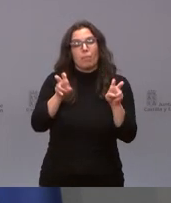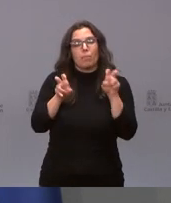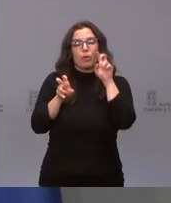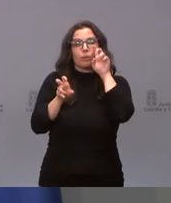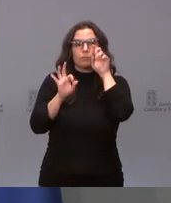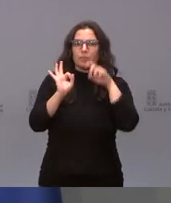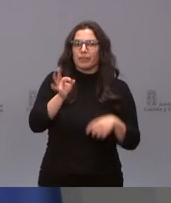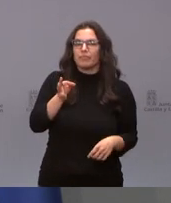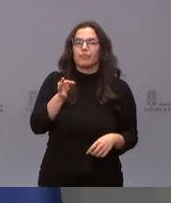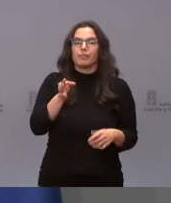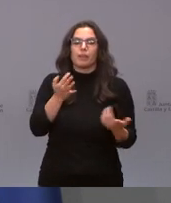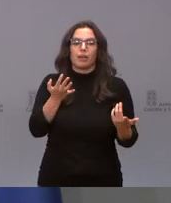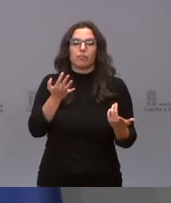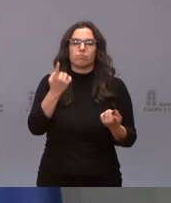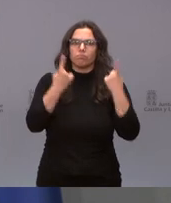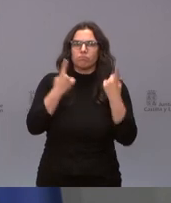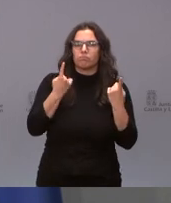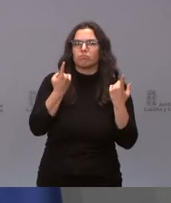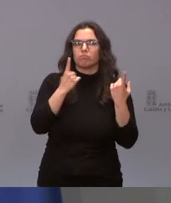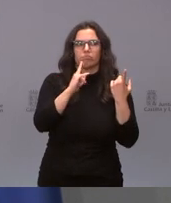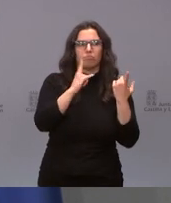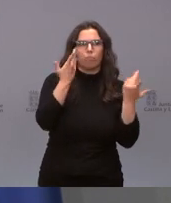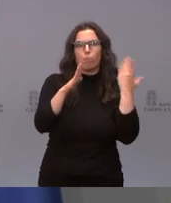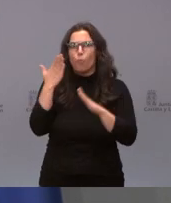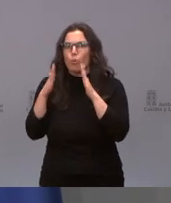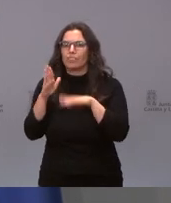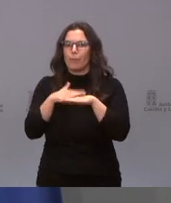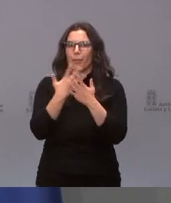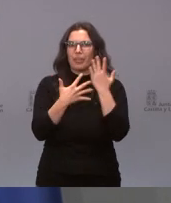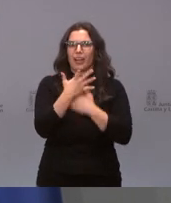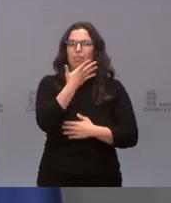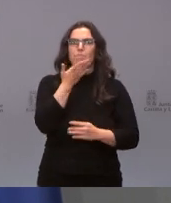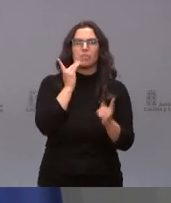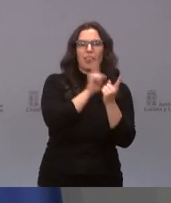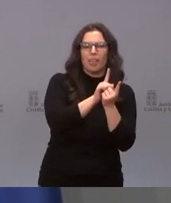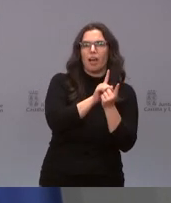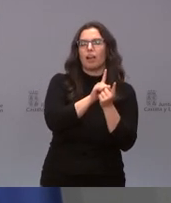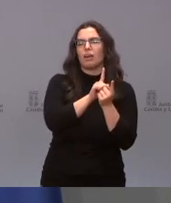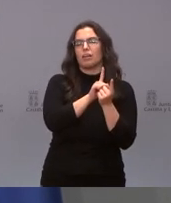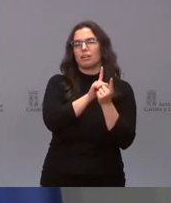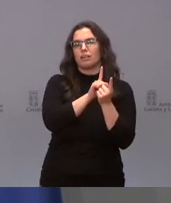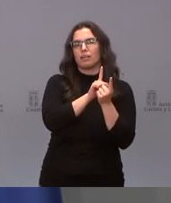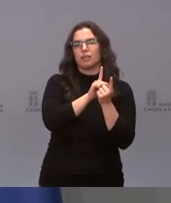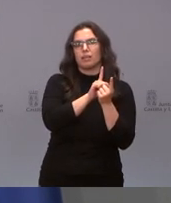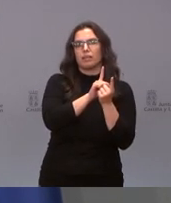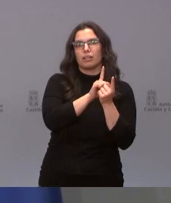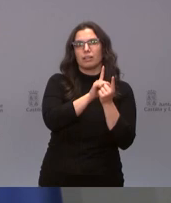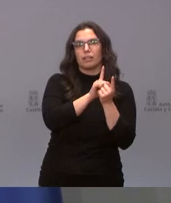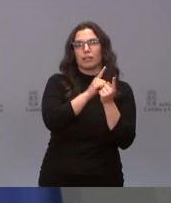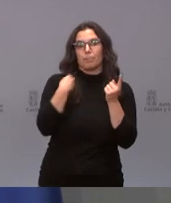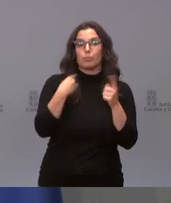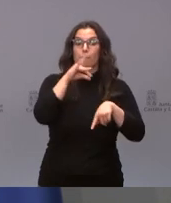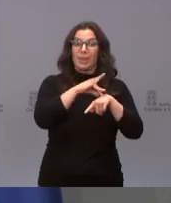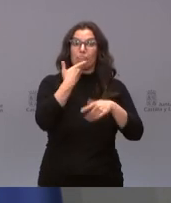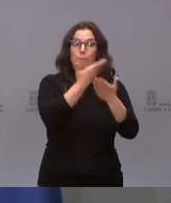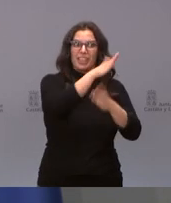que es verdad que había algunas propuestas de intentar alternar la presencialidad concertada por el profesional